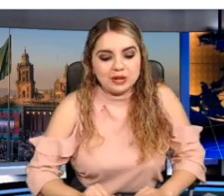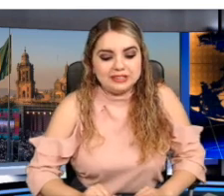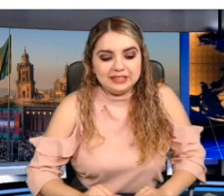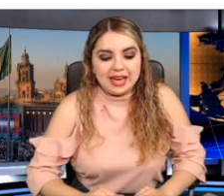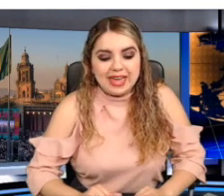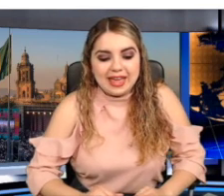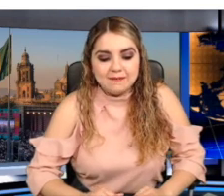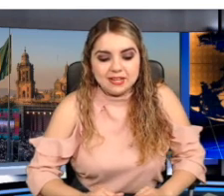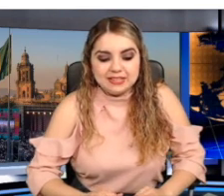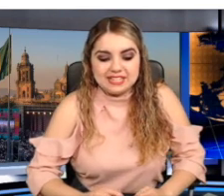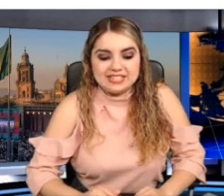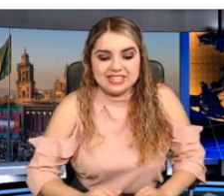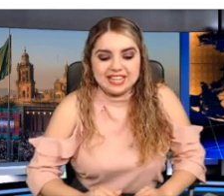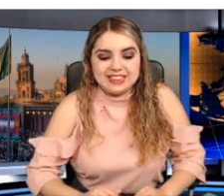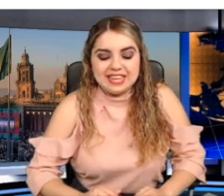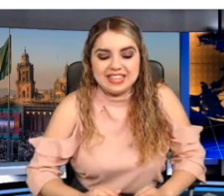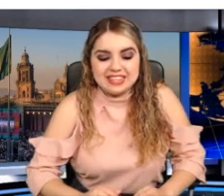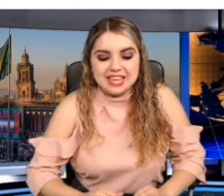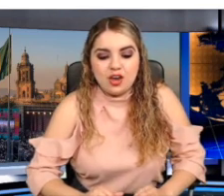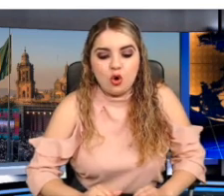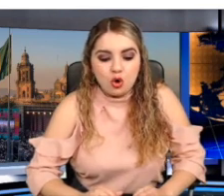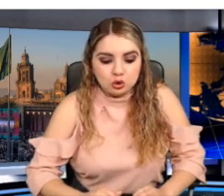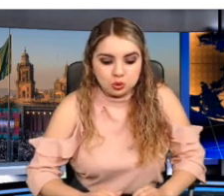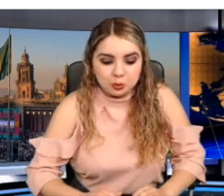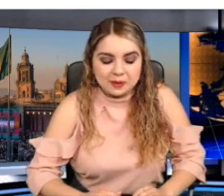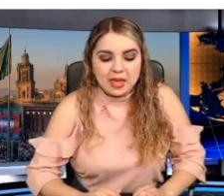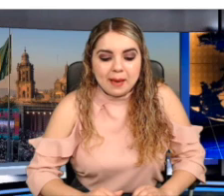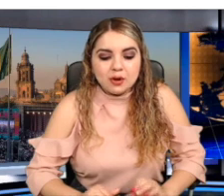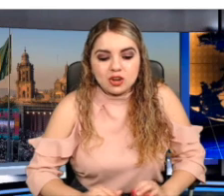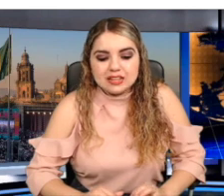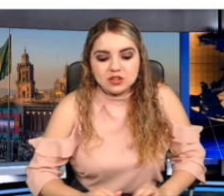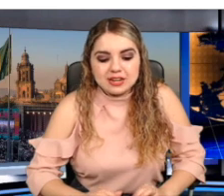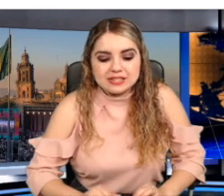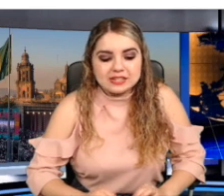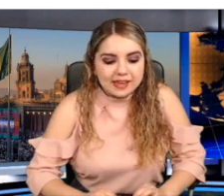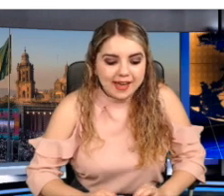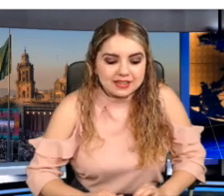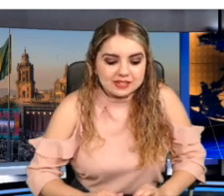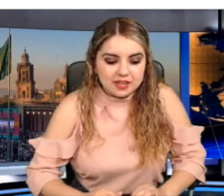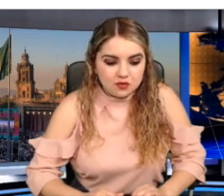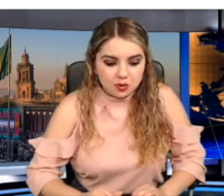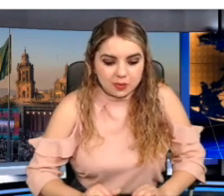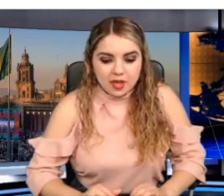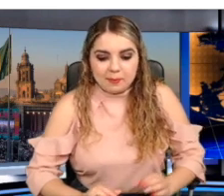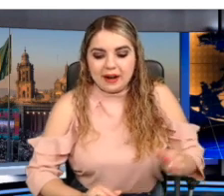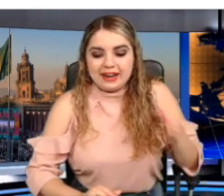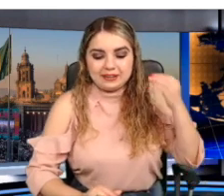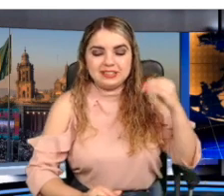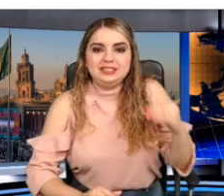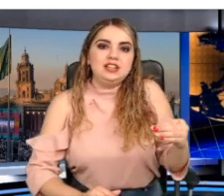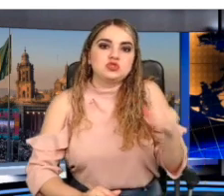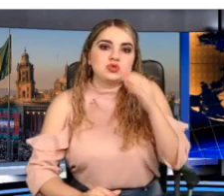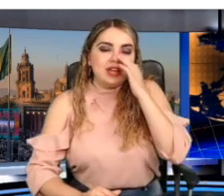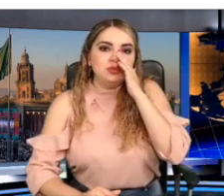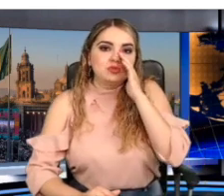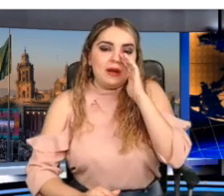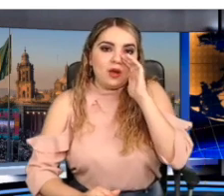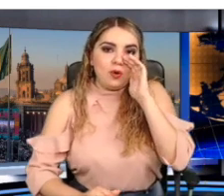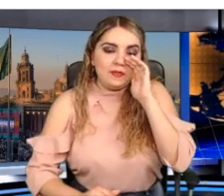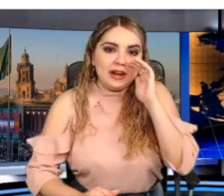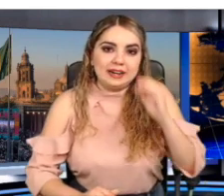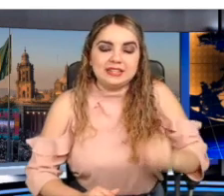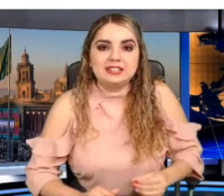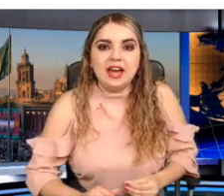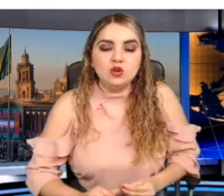información compartida el 27 de octubre. Pero ¿qué es lo que se está haciendo para revertir estos datos,